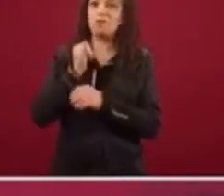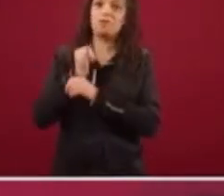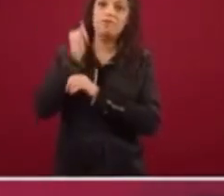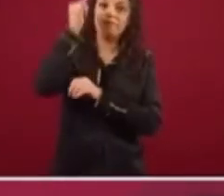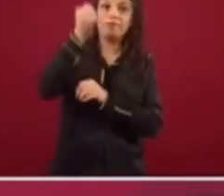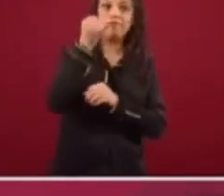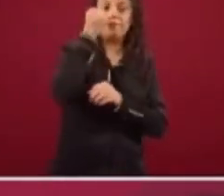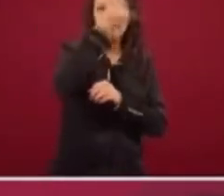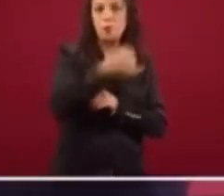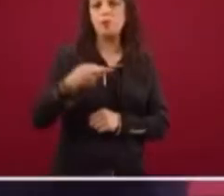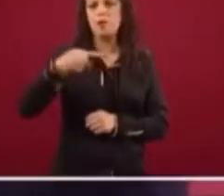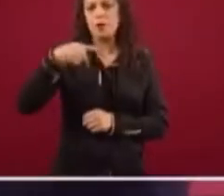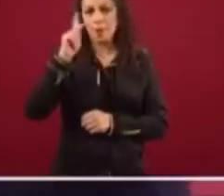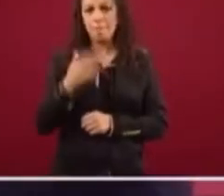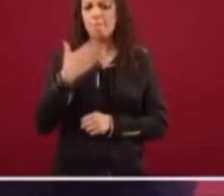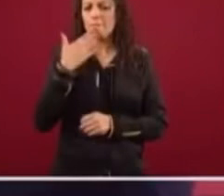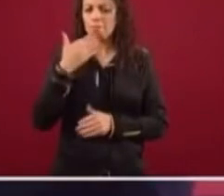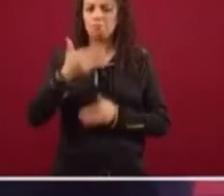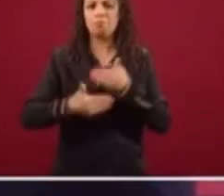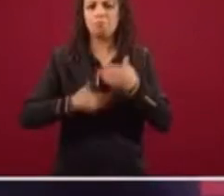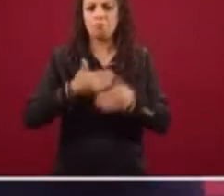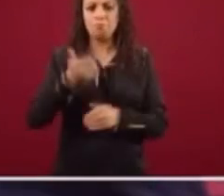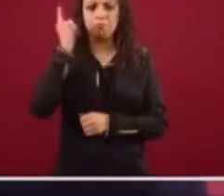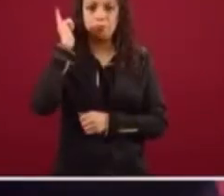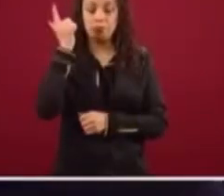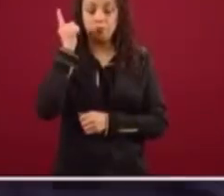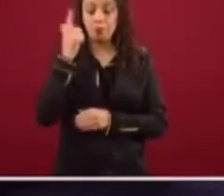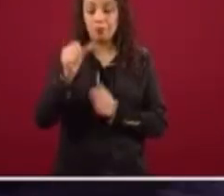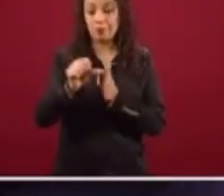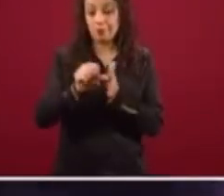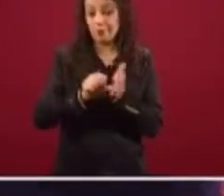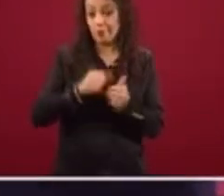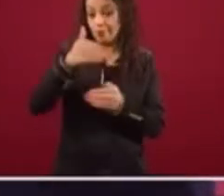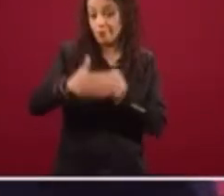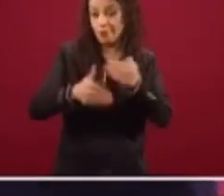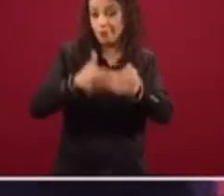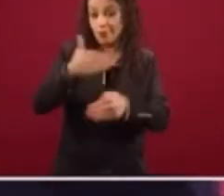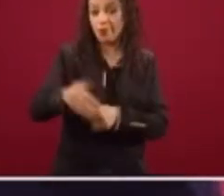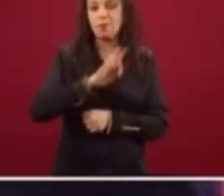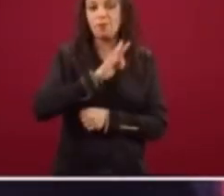yo espero que en un par de meses podamos ya dar un informe